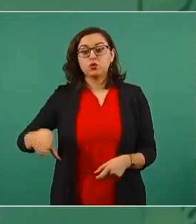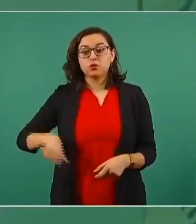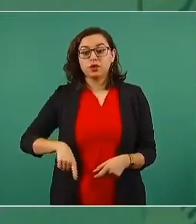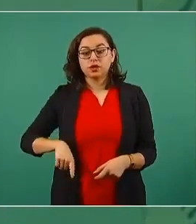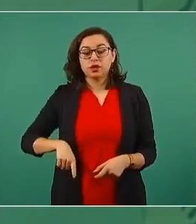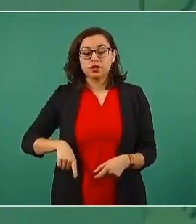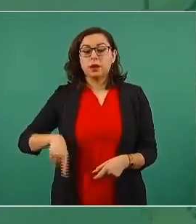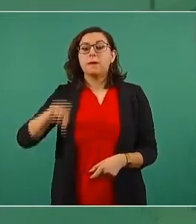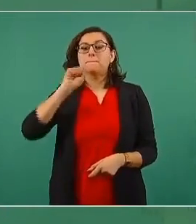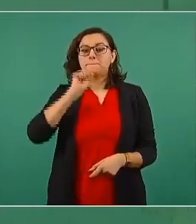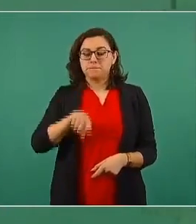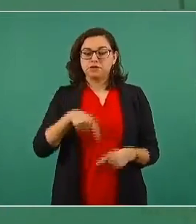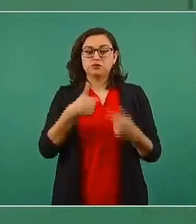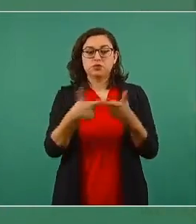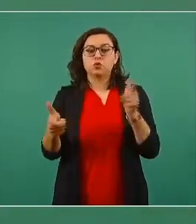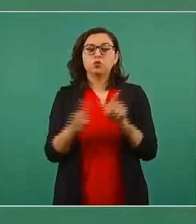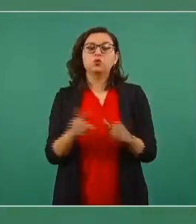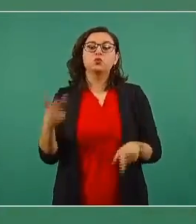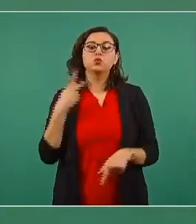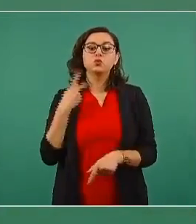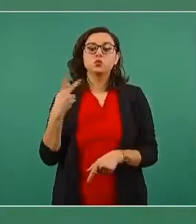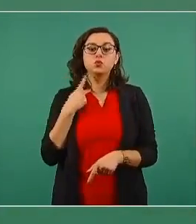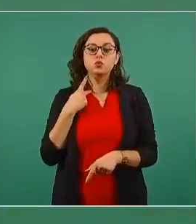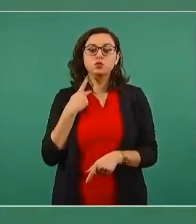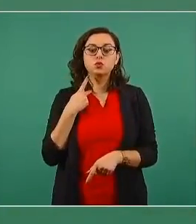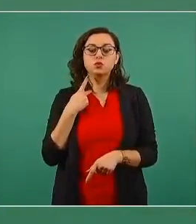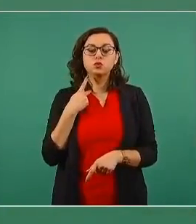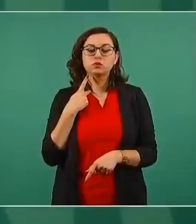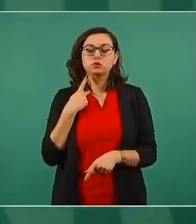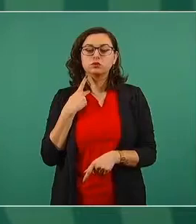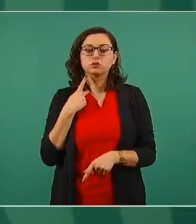también del mismo corte,